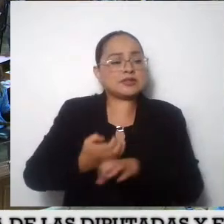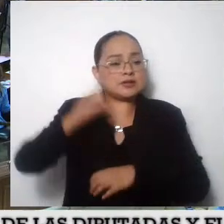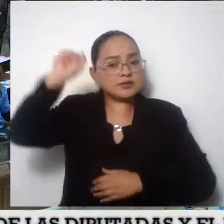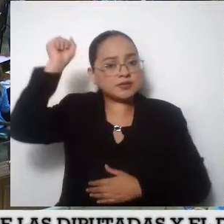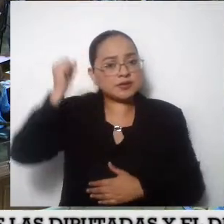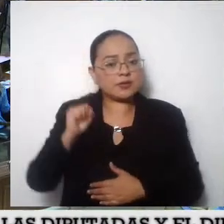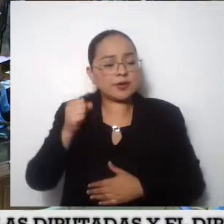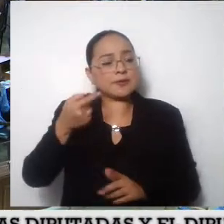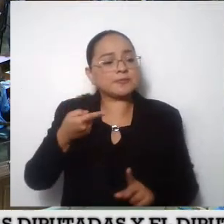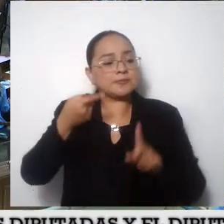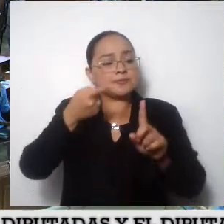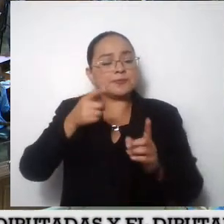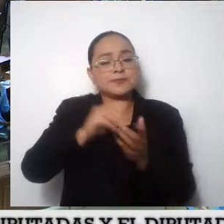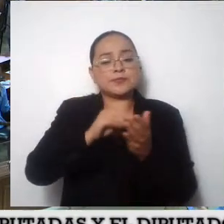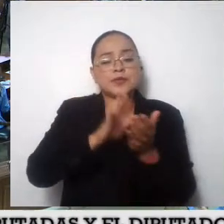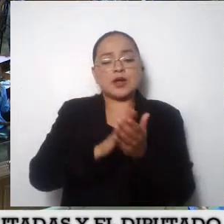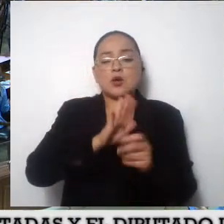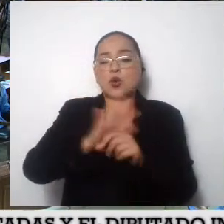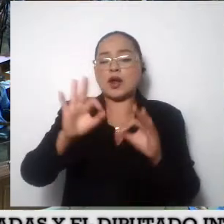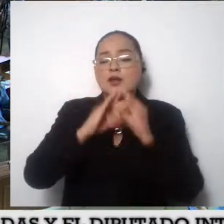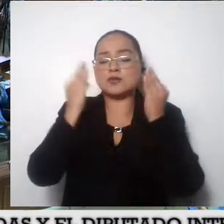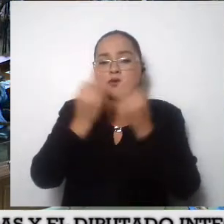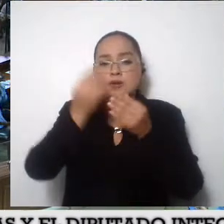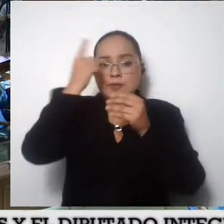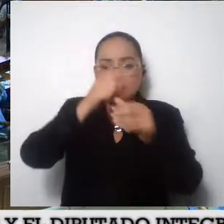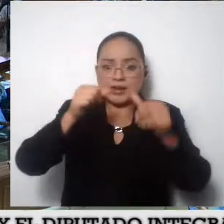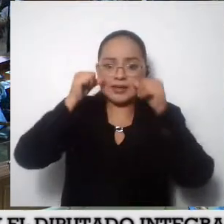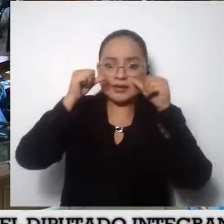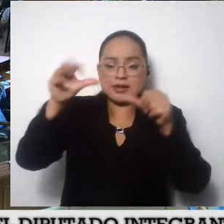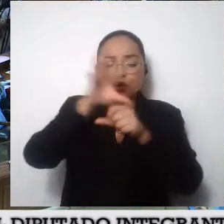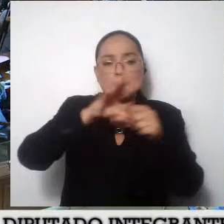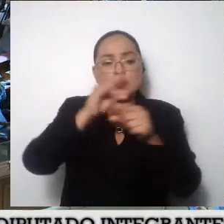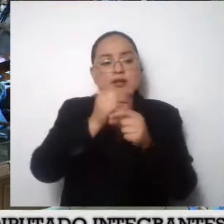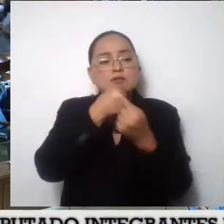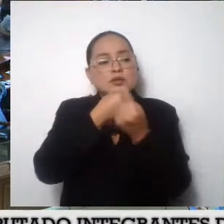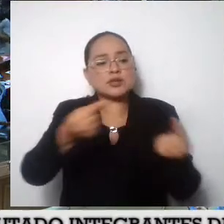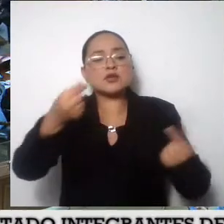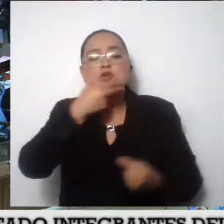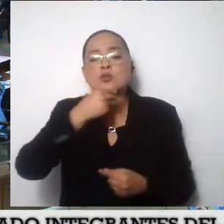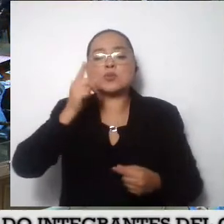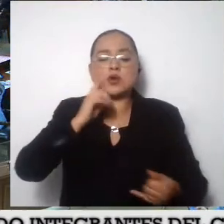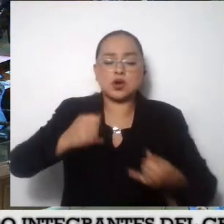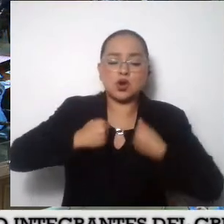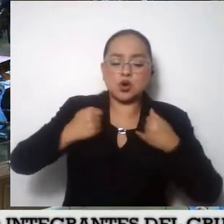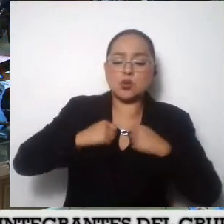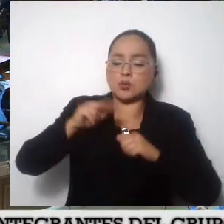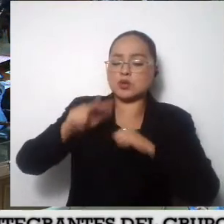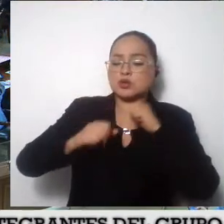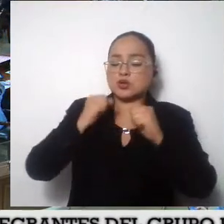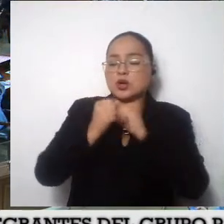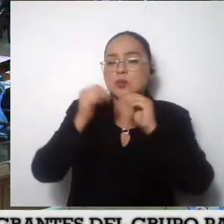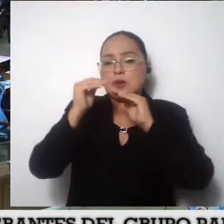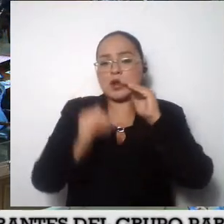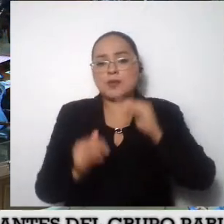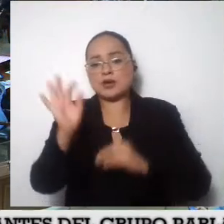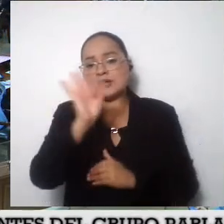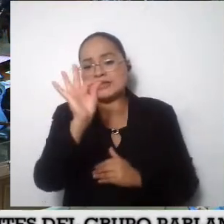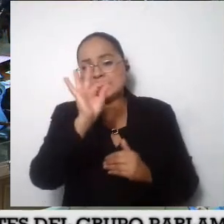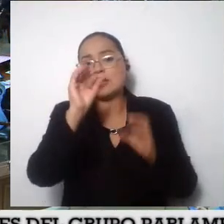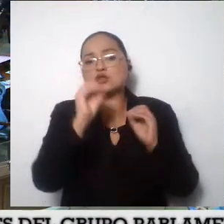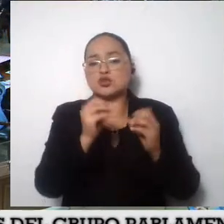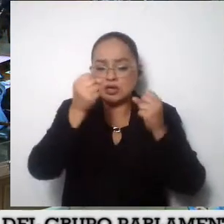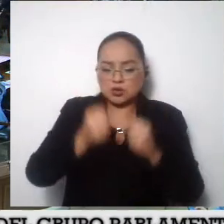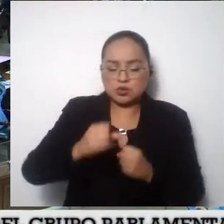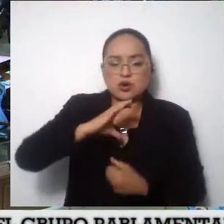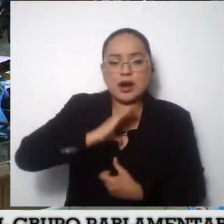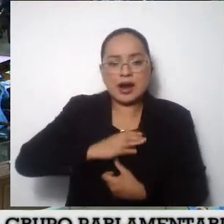objeto establecer las medidas necesarias para la atención integral de las niñas, niños y adolescentes menores de 18 años con sospecha o diagnóstico de cáncer.